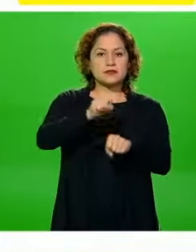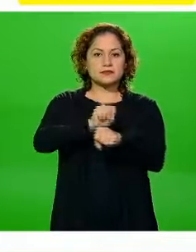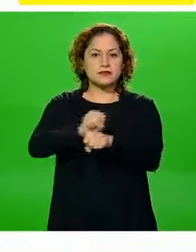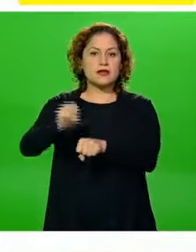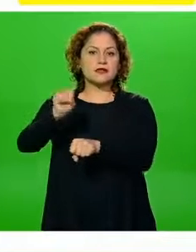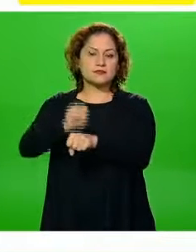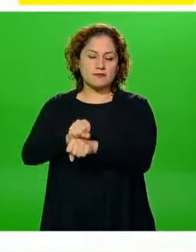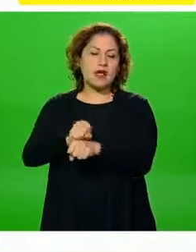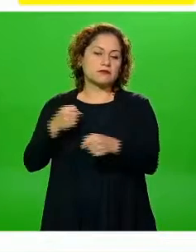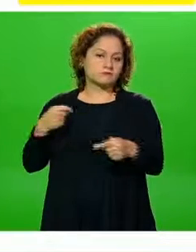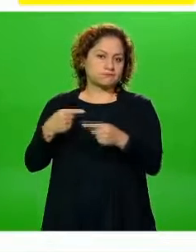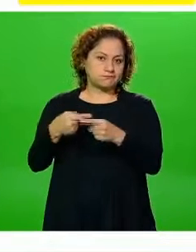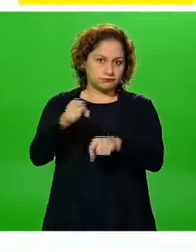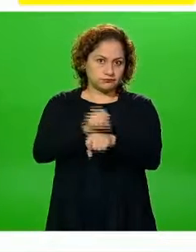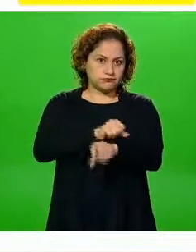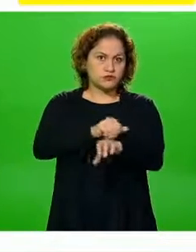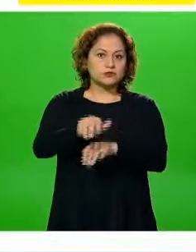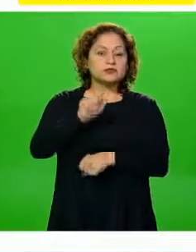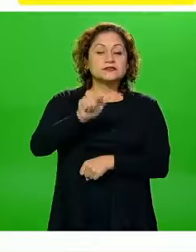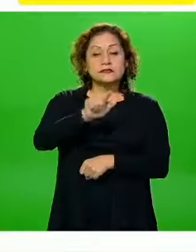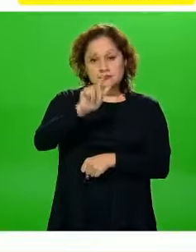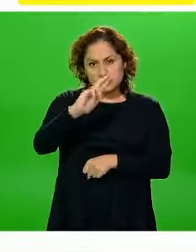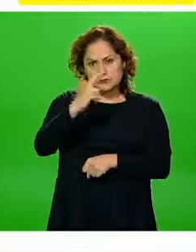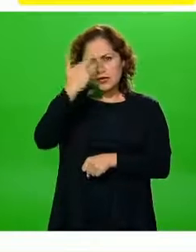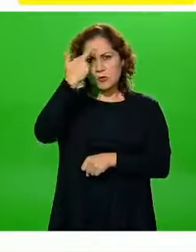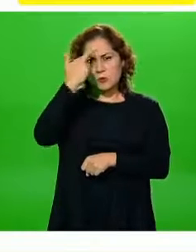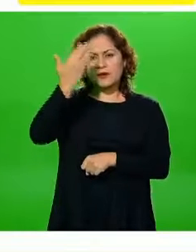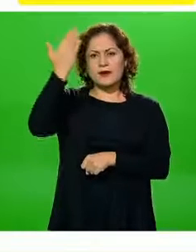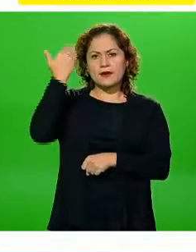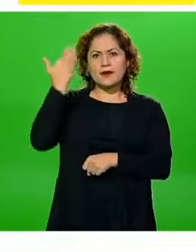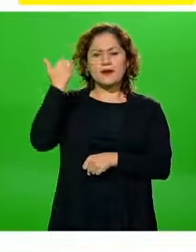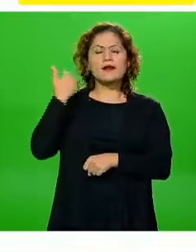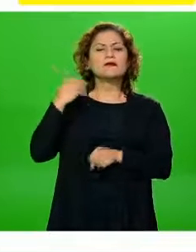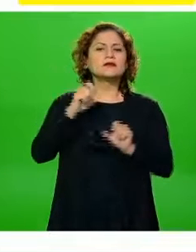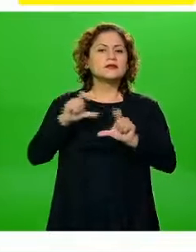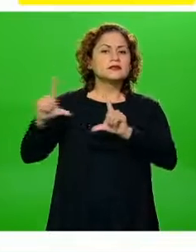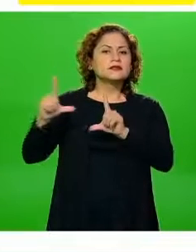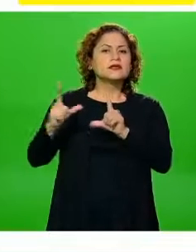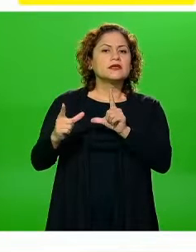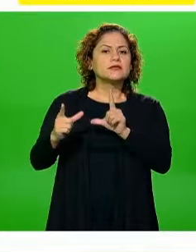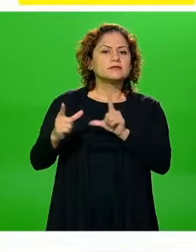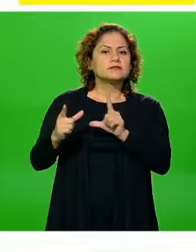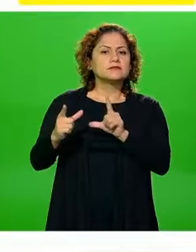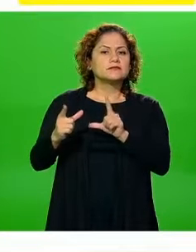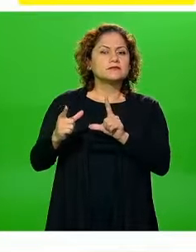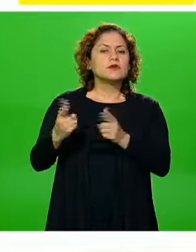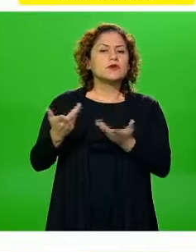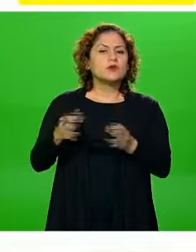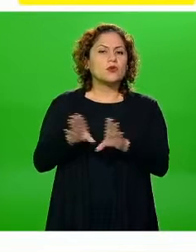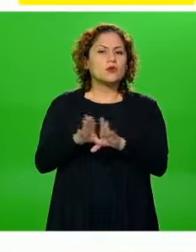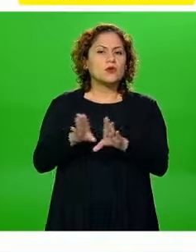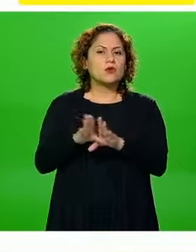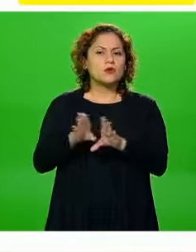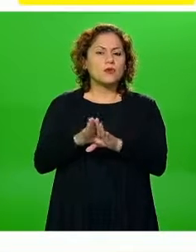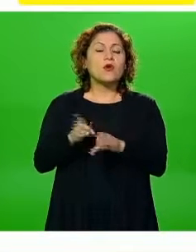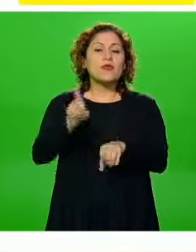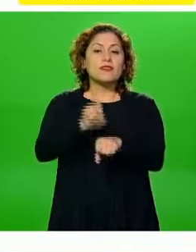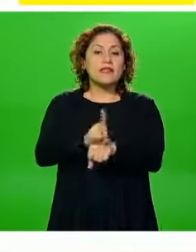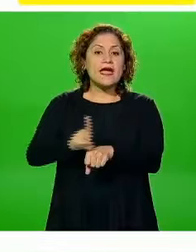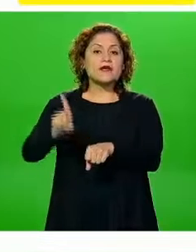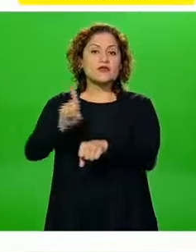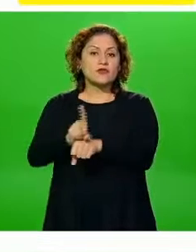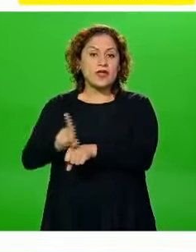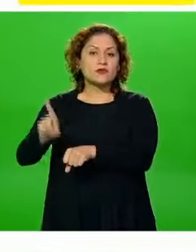hay algunas gráficas que les presentamos que tienen, digamos, el componente o la variabilidad diaria y hay